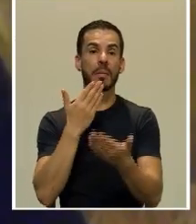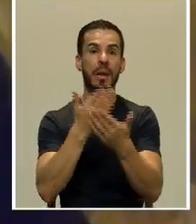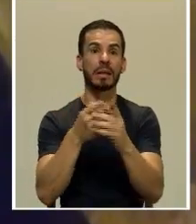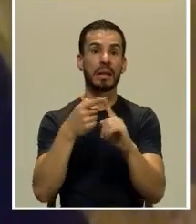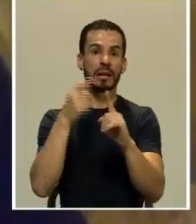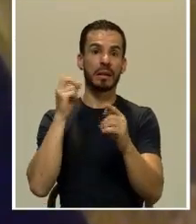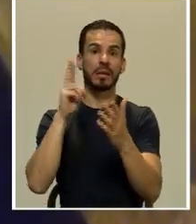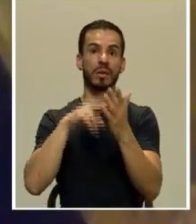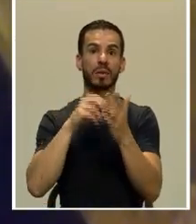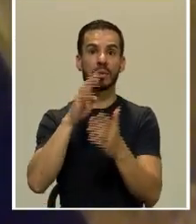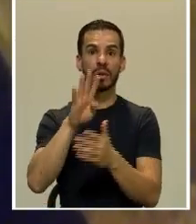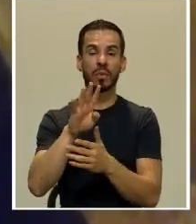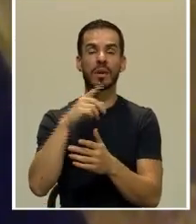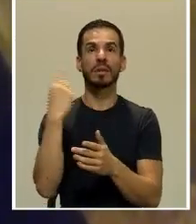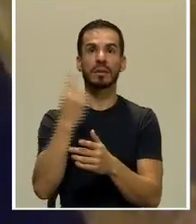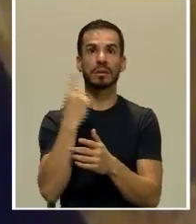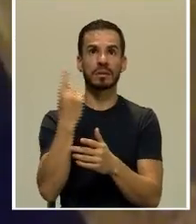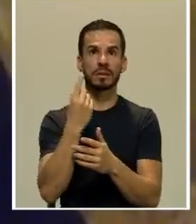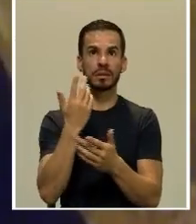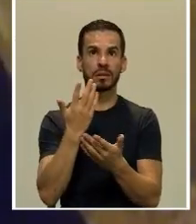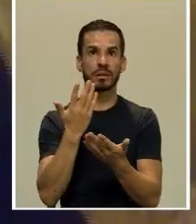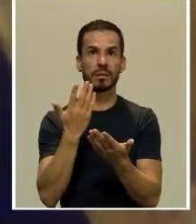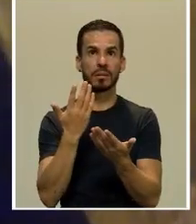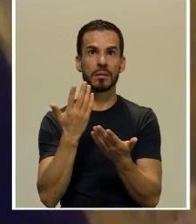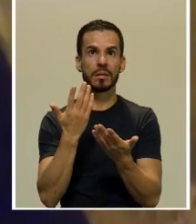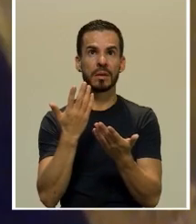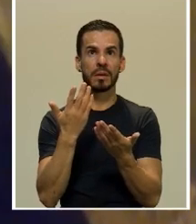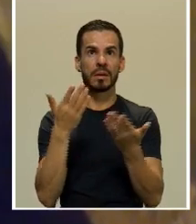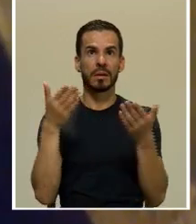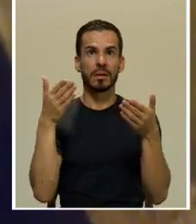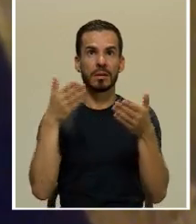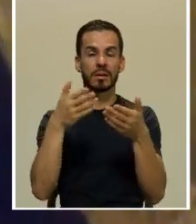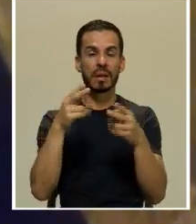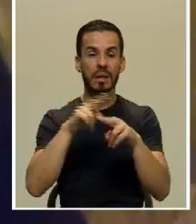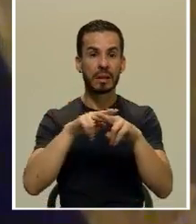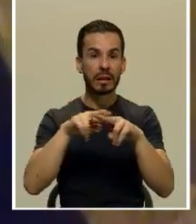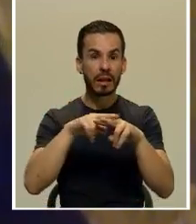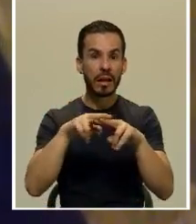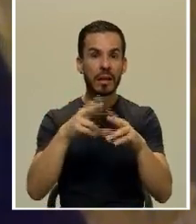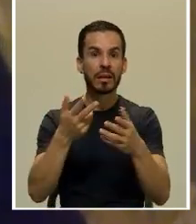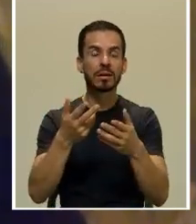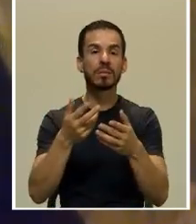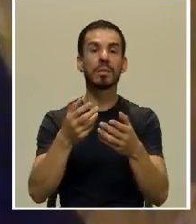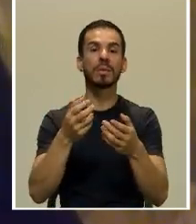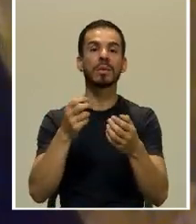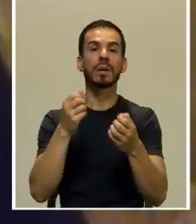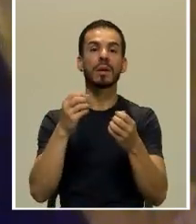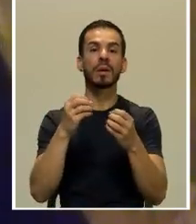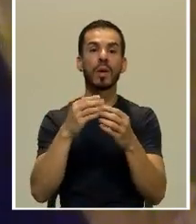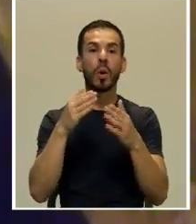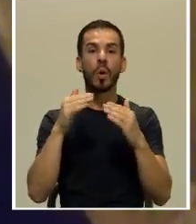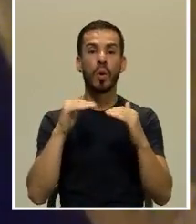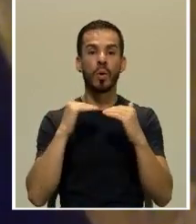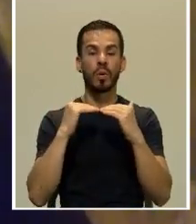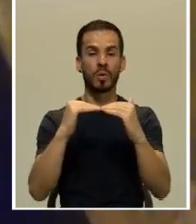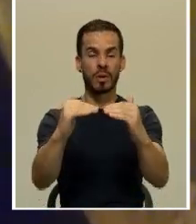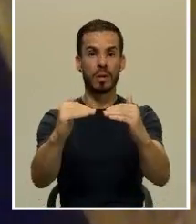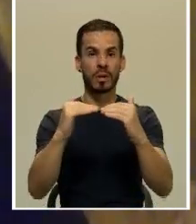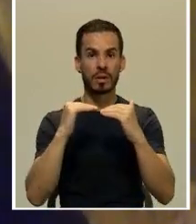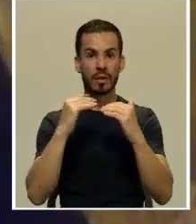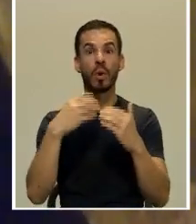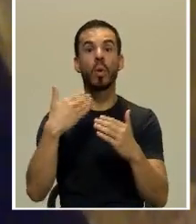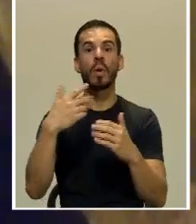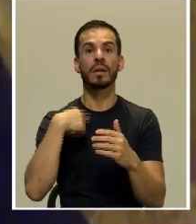planteando desde 2004, siempre ha sido un transporte que sea a nivel, con cruces a nivel cuando